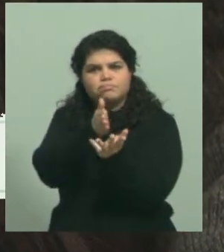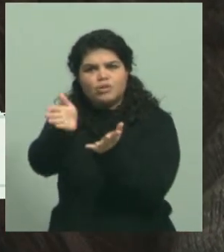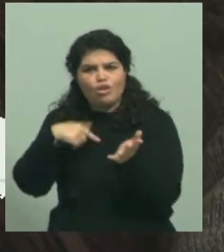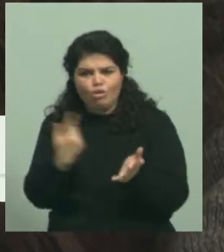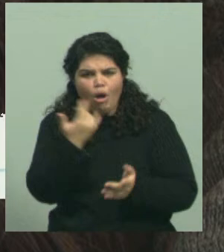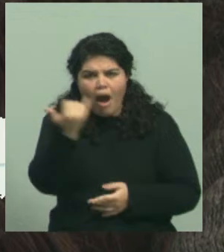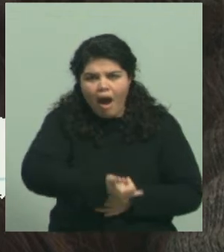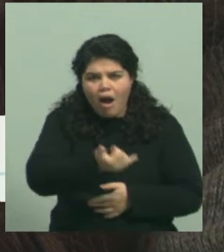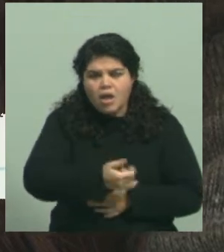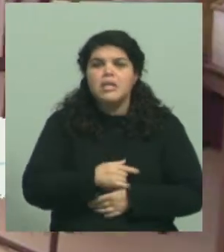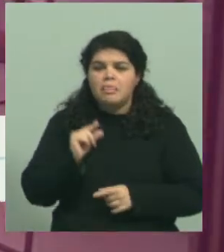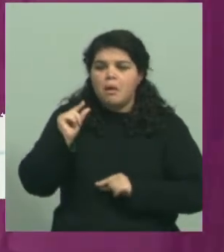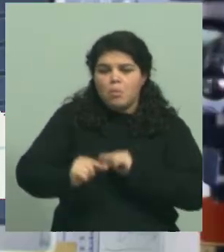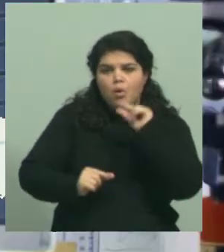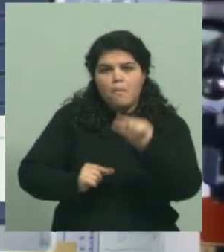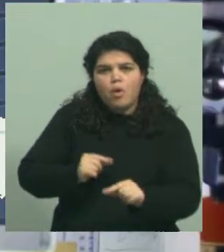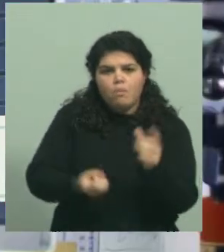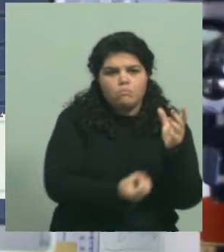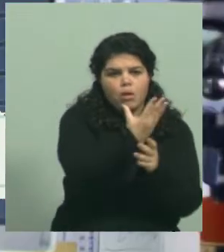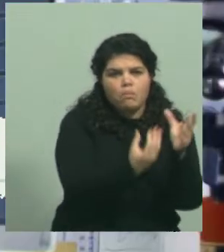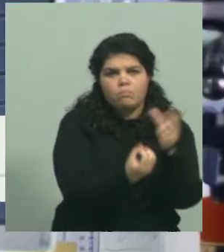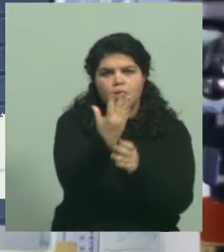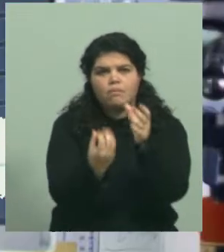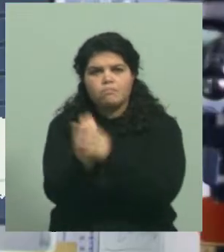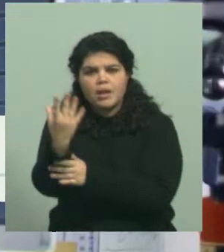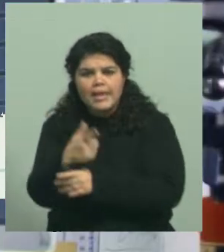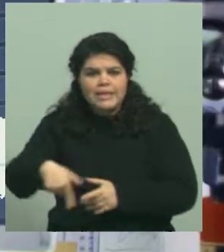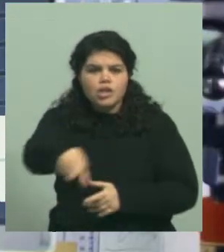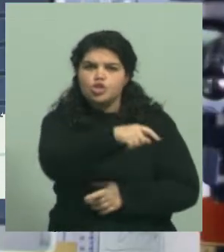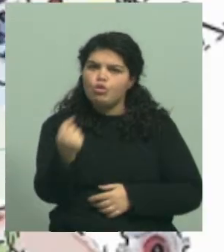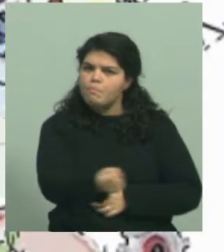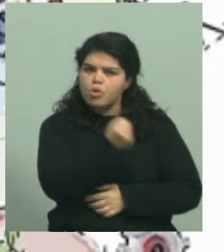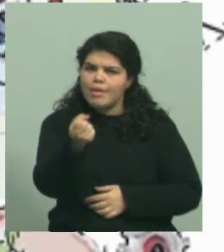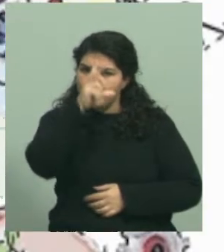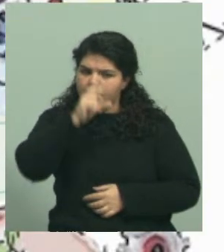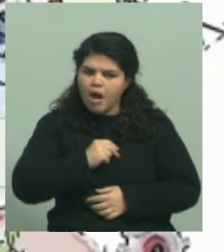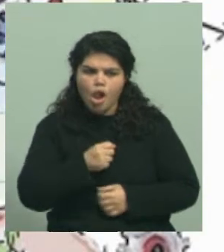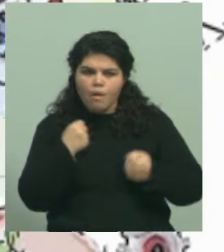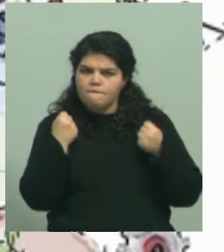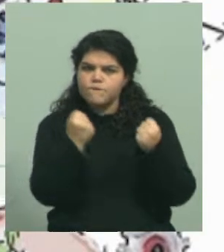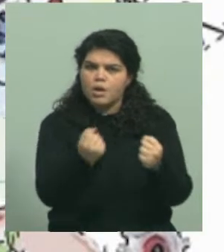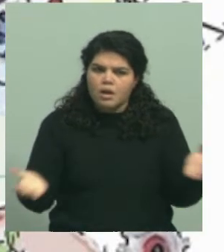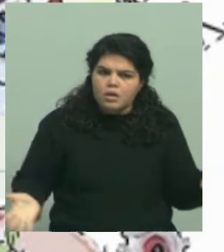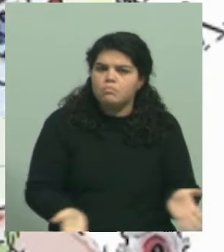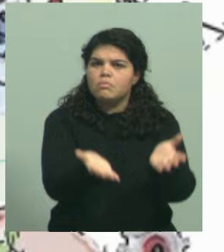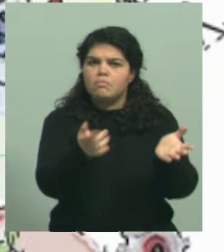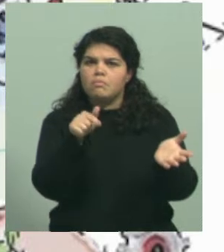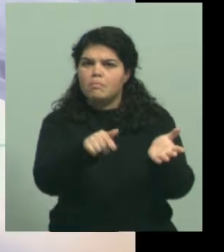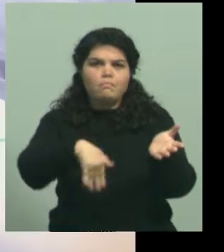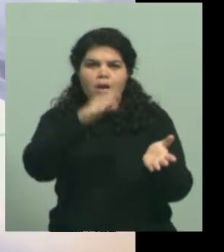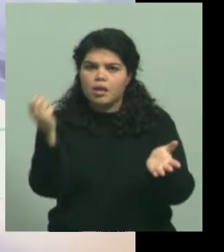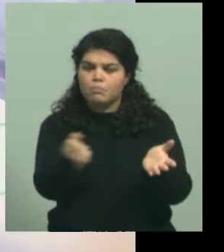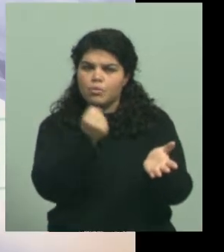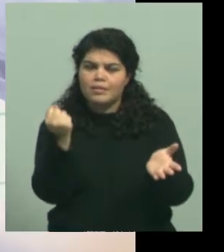afianzando a lo largo del tiempo y que es necesario valorar, ¿no? Esa valoración no ocurre en